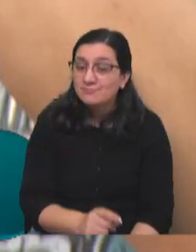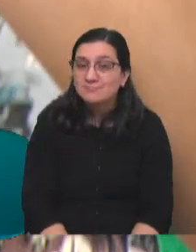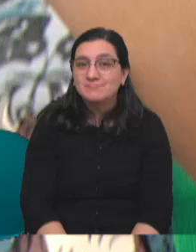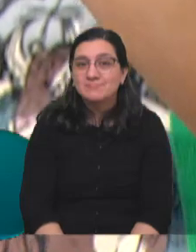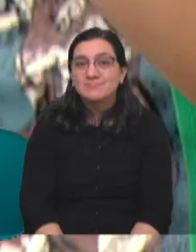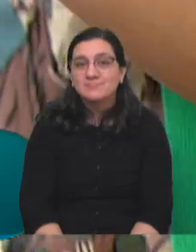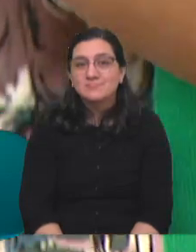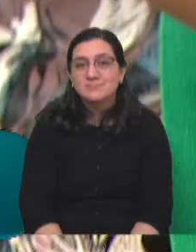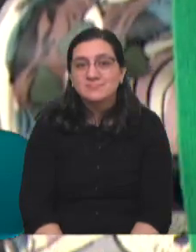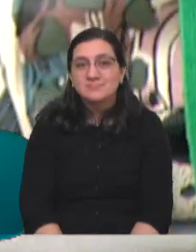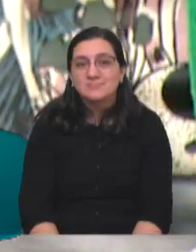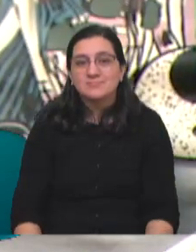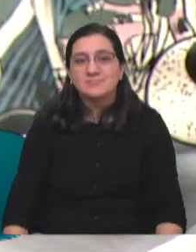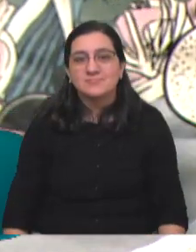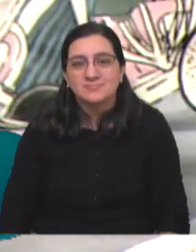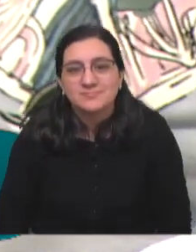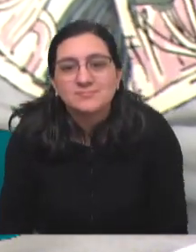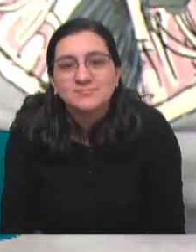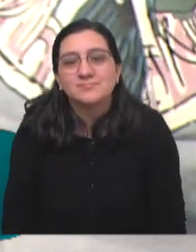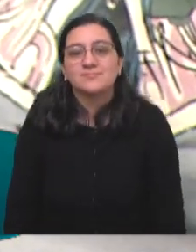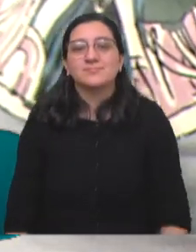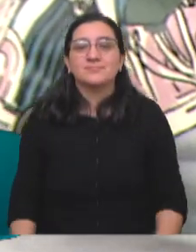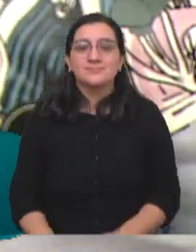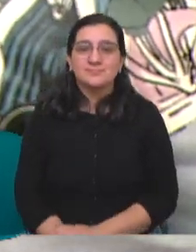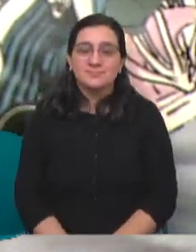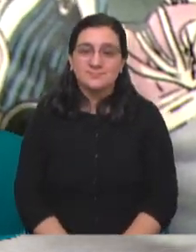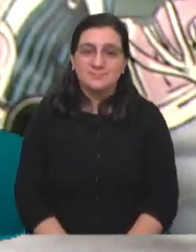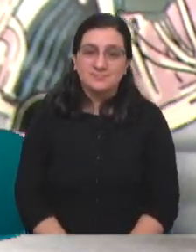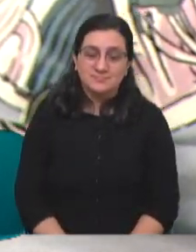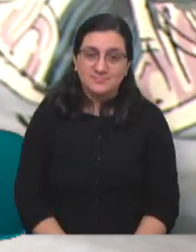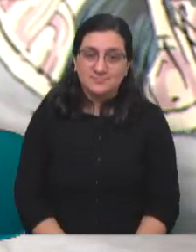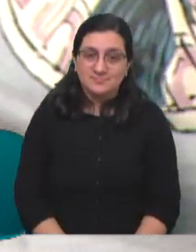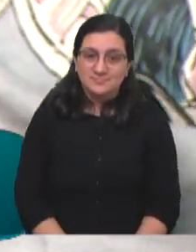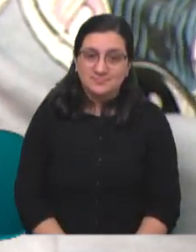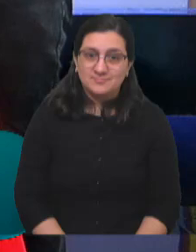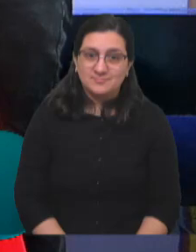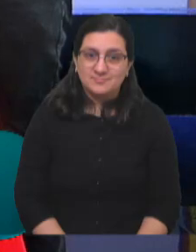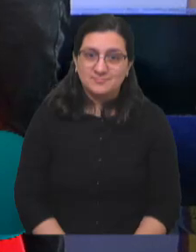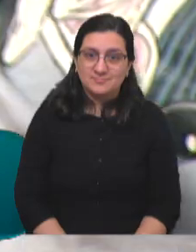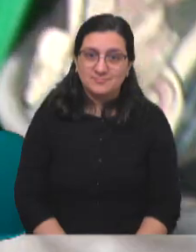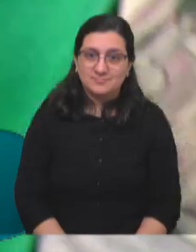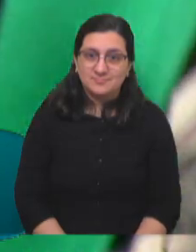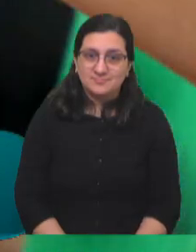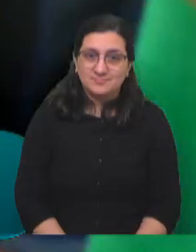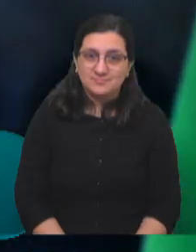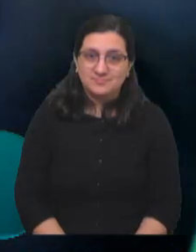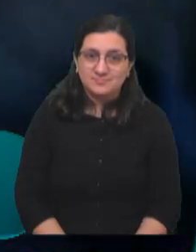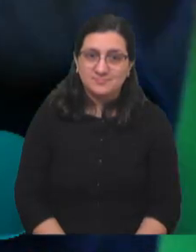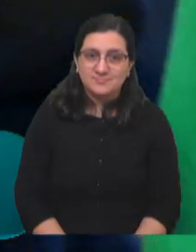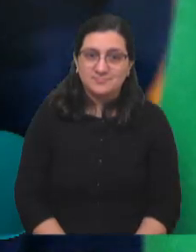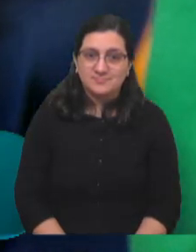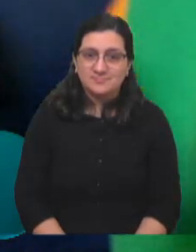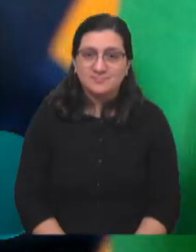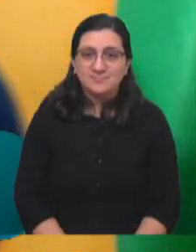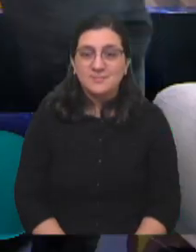seas libre, no seas libre. Déjame ser libre, Fito. Ahí está. Pero me quedo chanfleado. Bueno, al final llamá a Flo que quiere Flo y venís